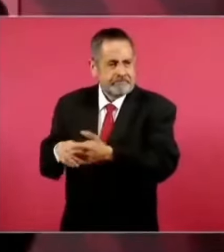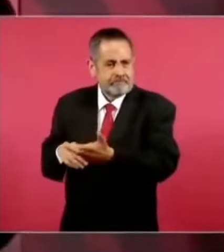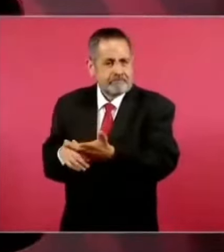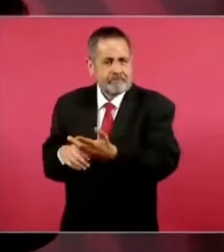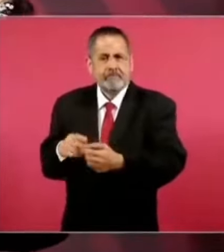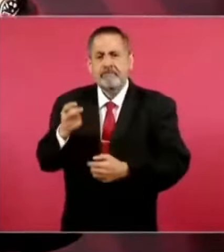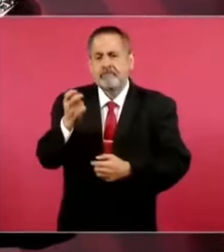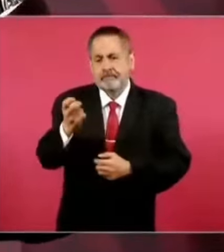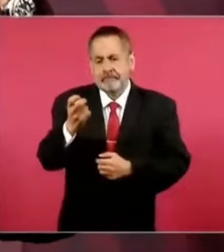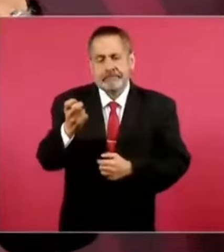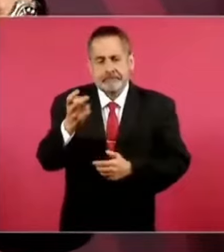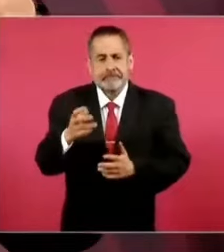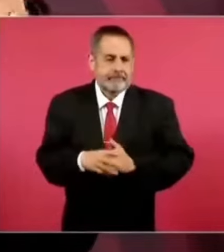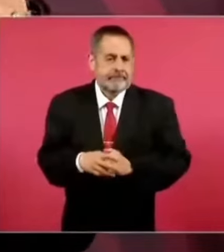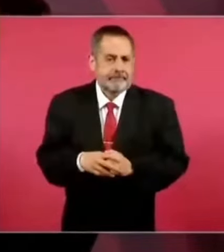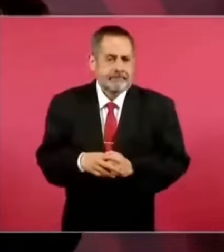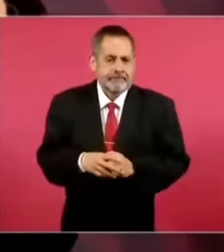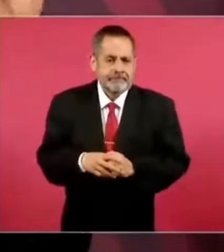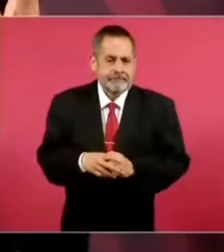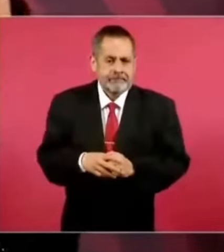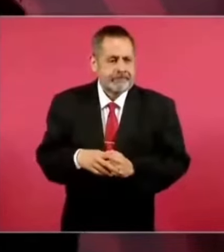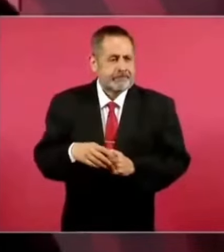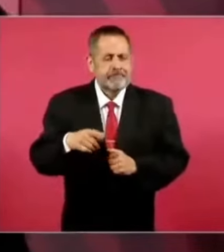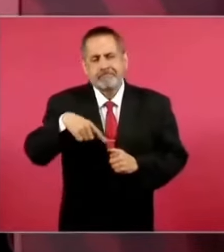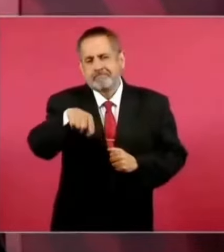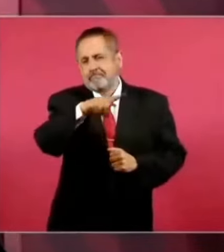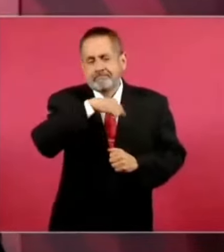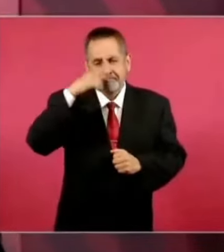Entonces, en una modernidad malentendida,